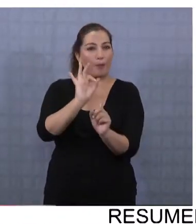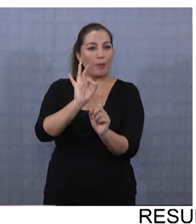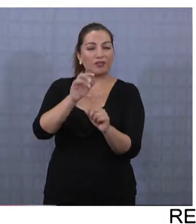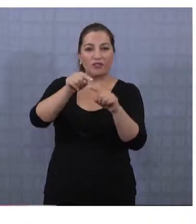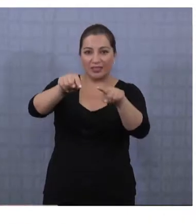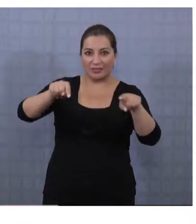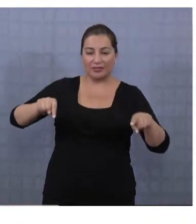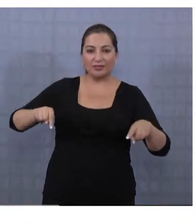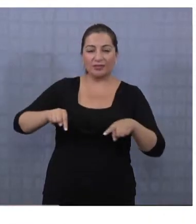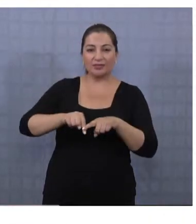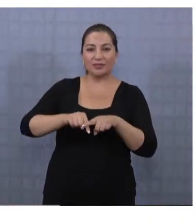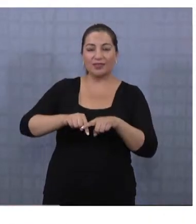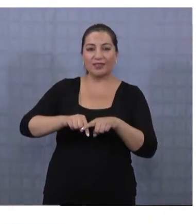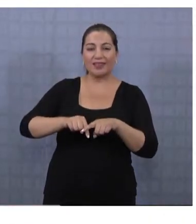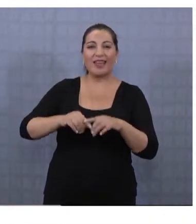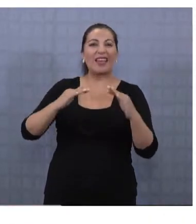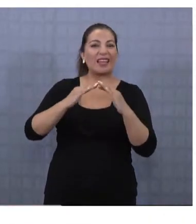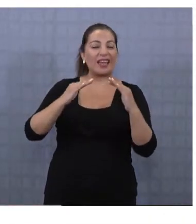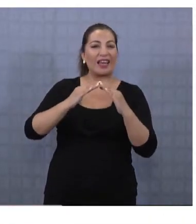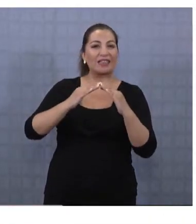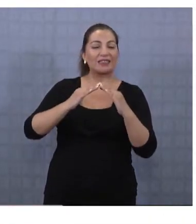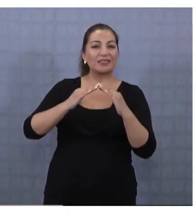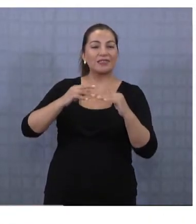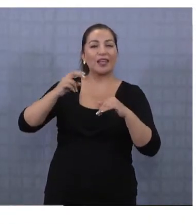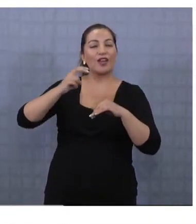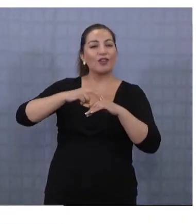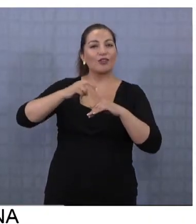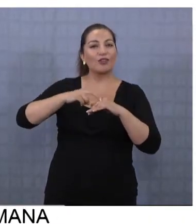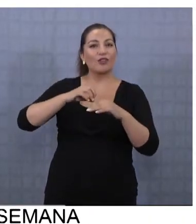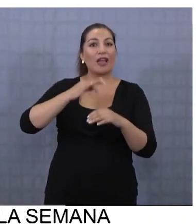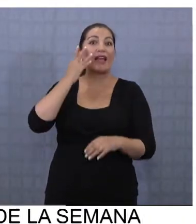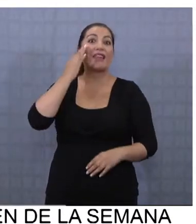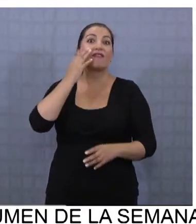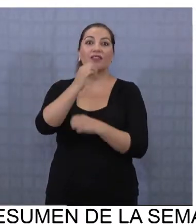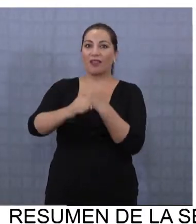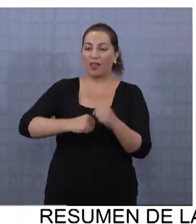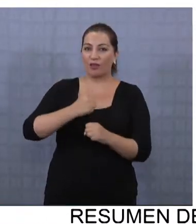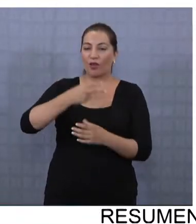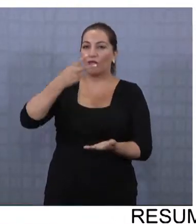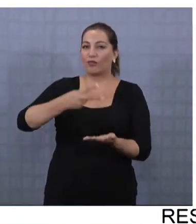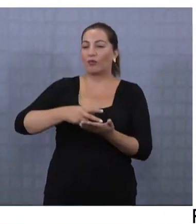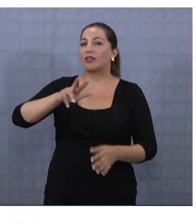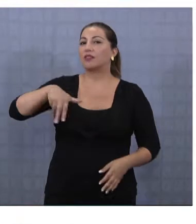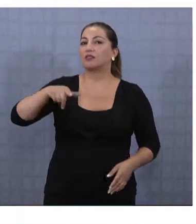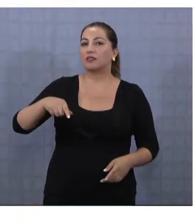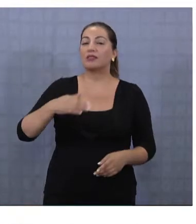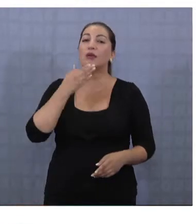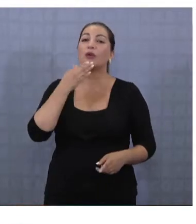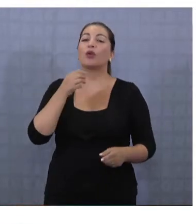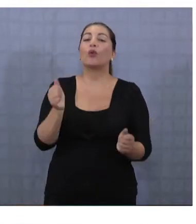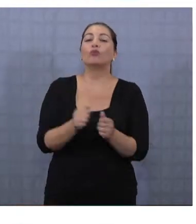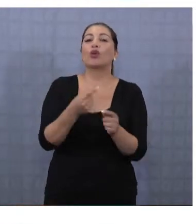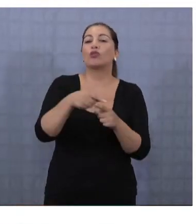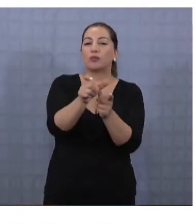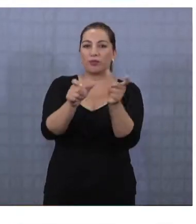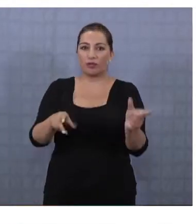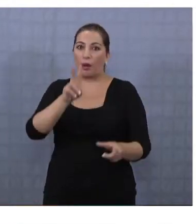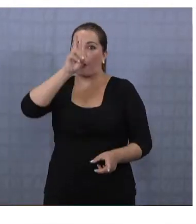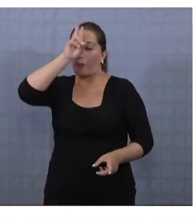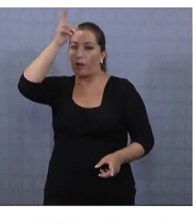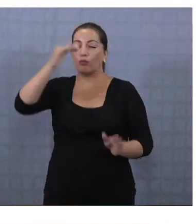específicamente en la Sala de Arte Casa Coyahuasi, en abril del año 2019, junto a otros artistas peruanos.